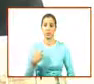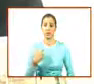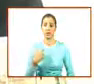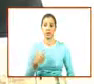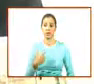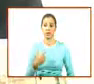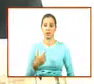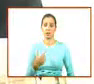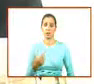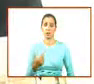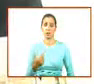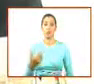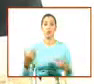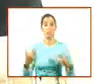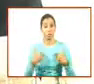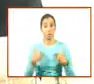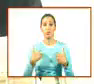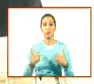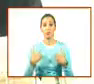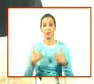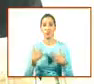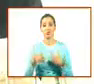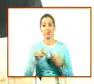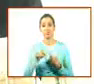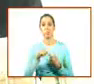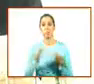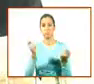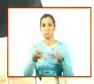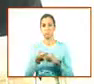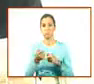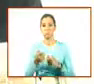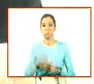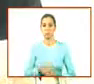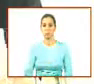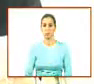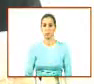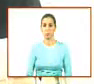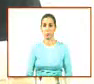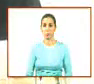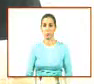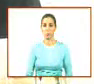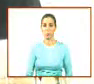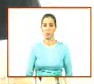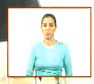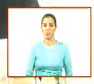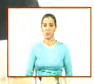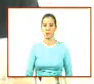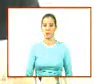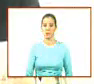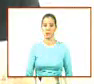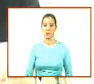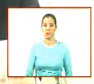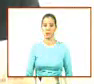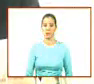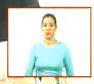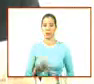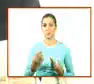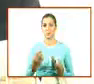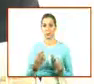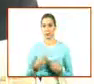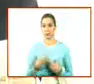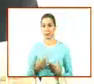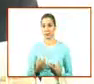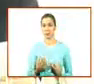alto precio por ella a través de la universal conversión en mercancías de